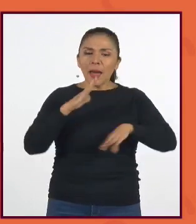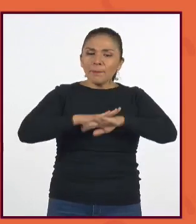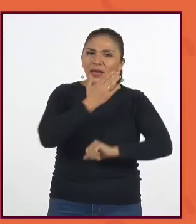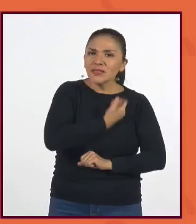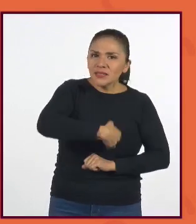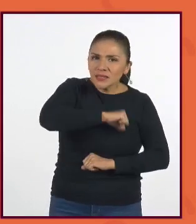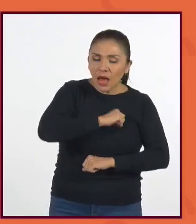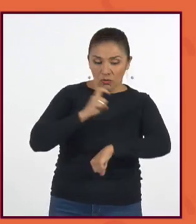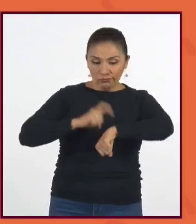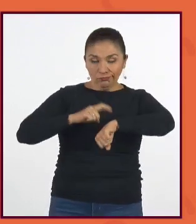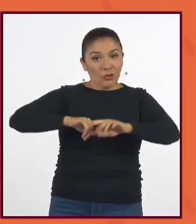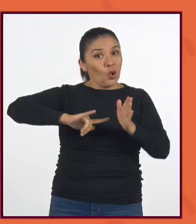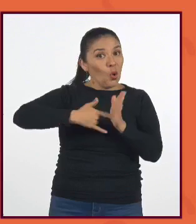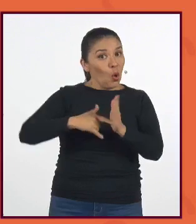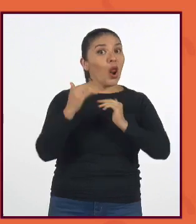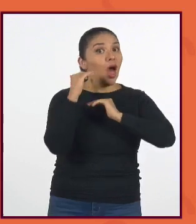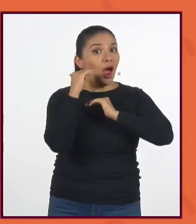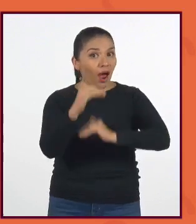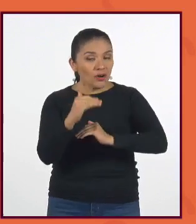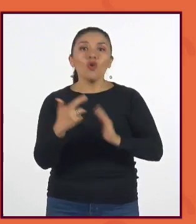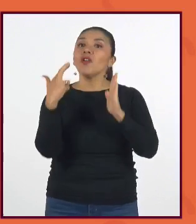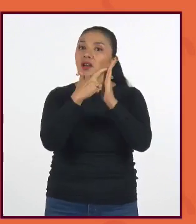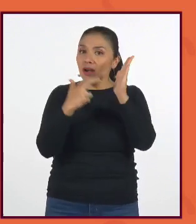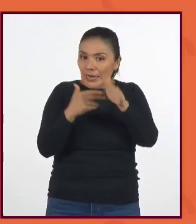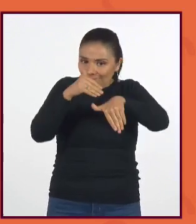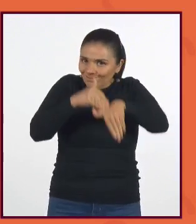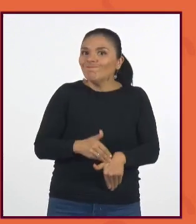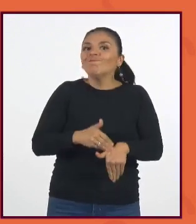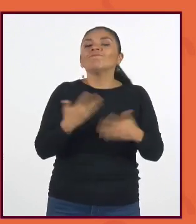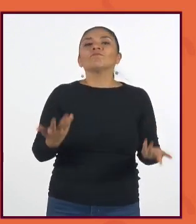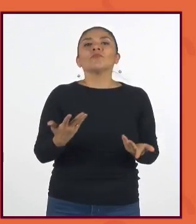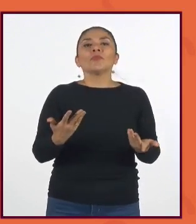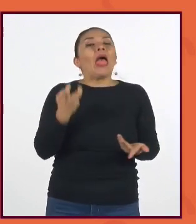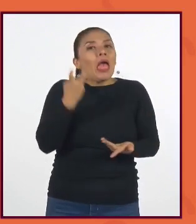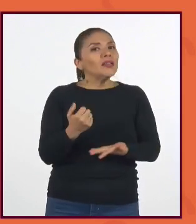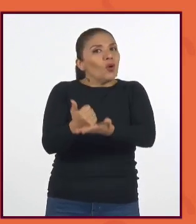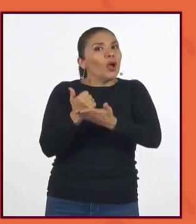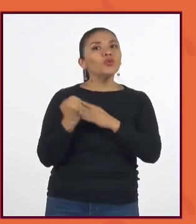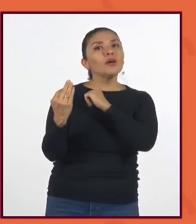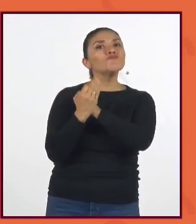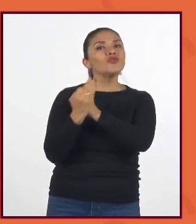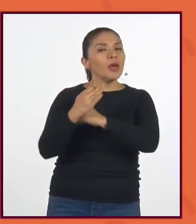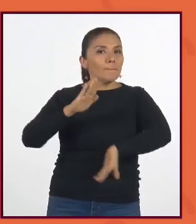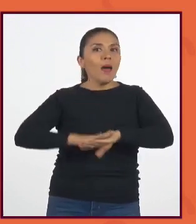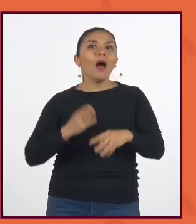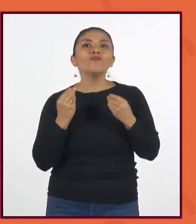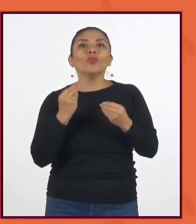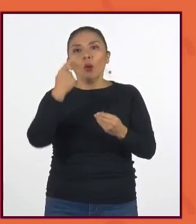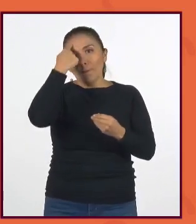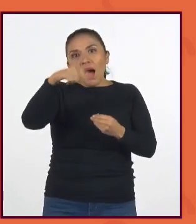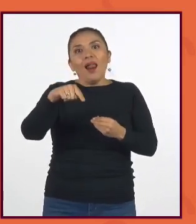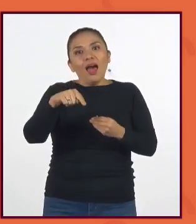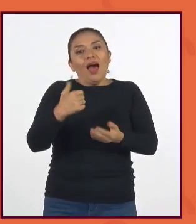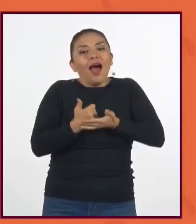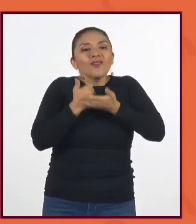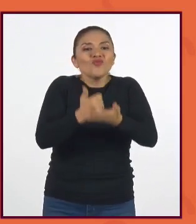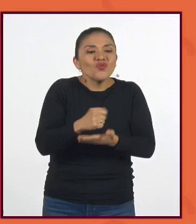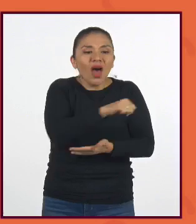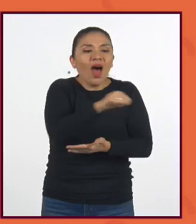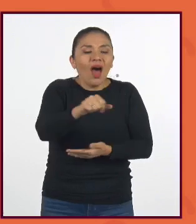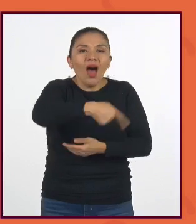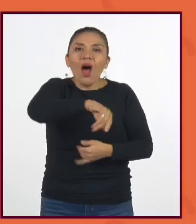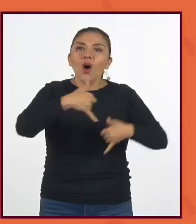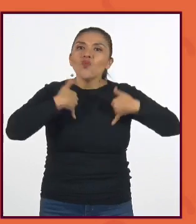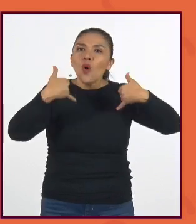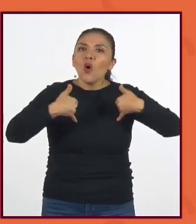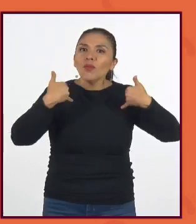horarios, los límites, las reglas, nos van a ayudar mucho a proteger a este